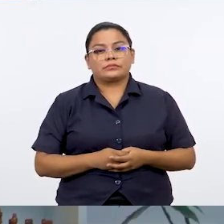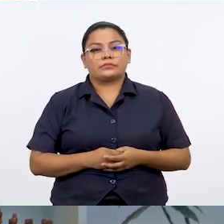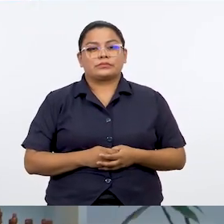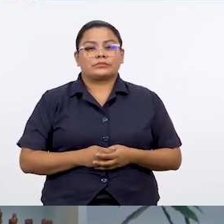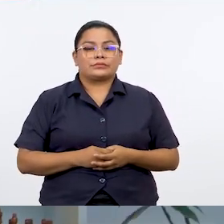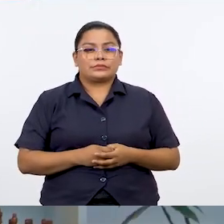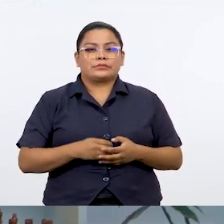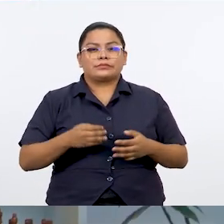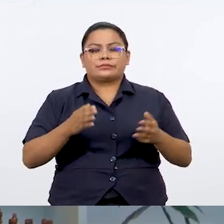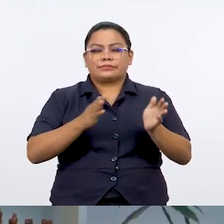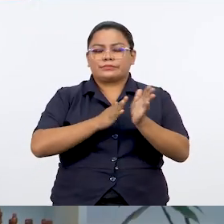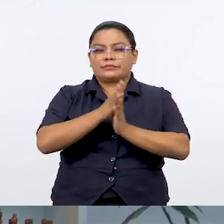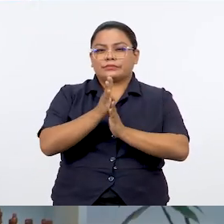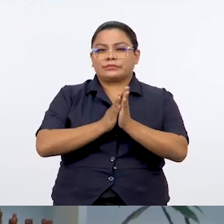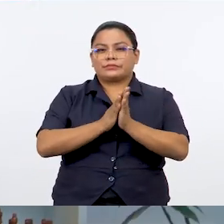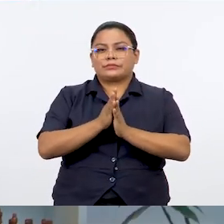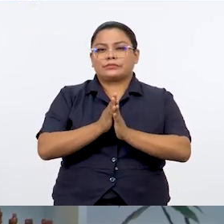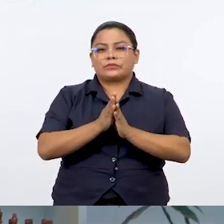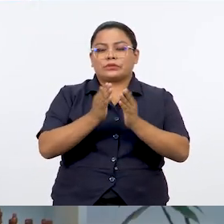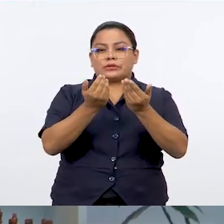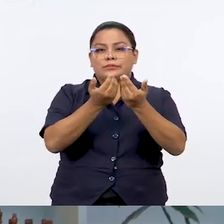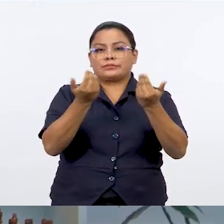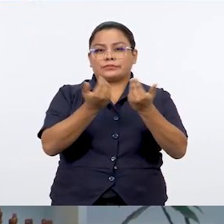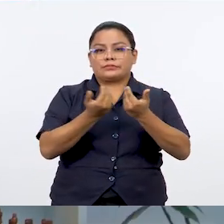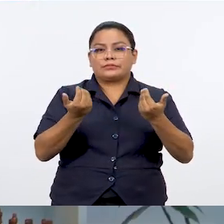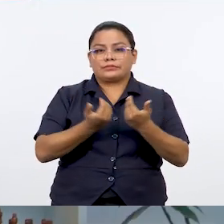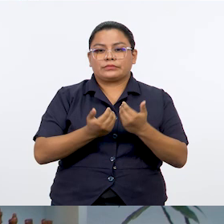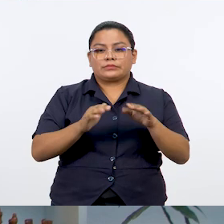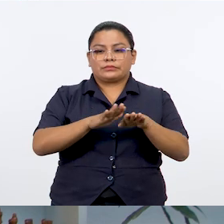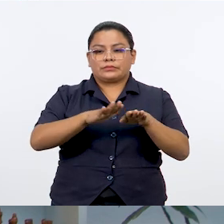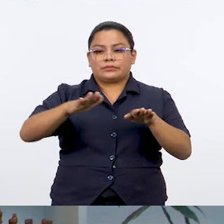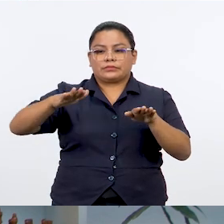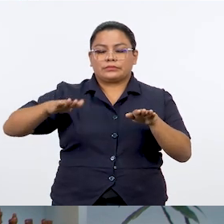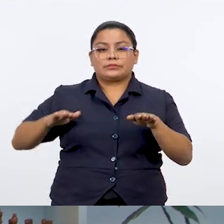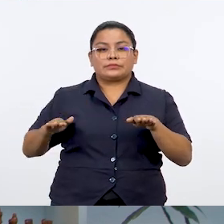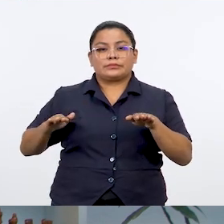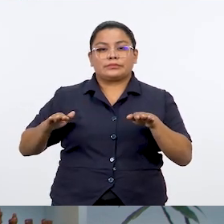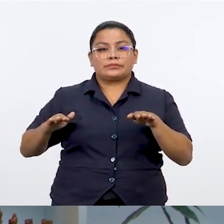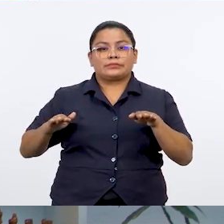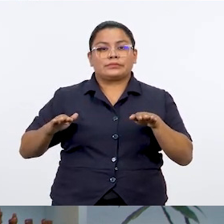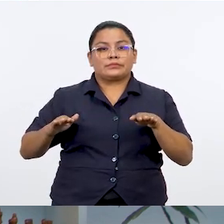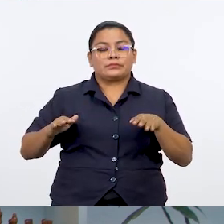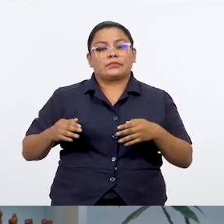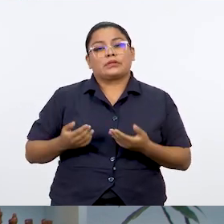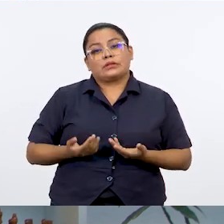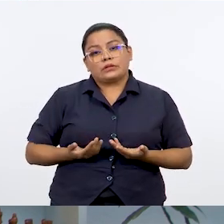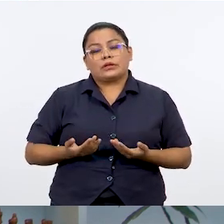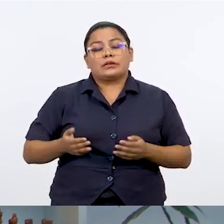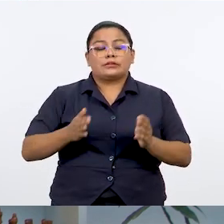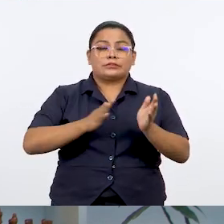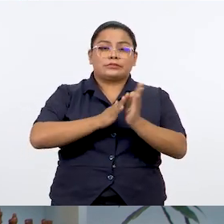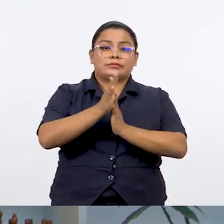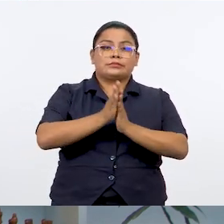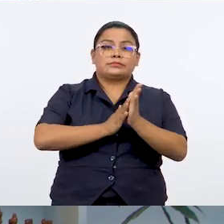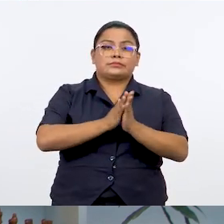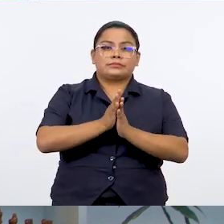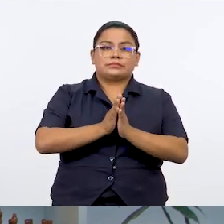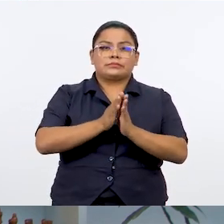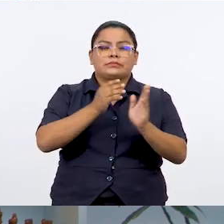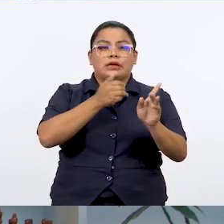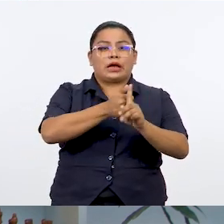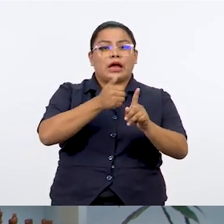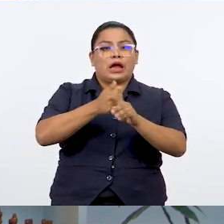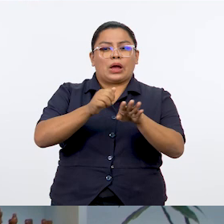Como estamos interesados en distribuir esos pupitres en esa área, básicamente nos interesa para